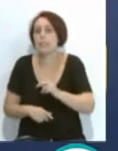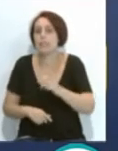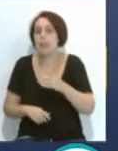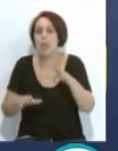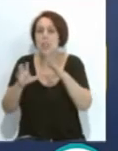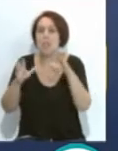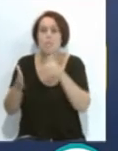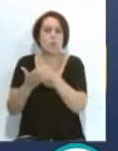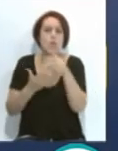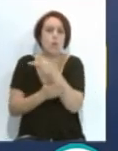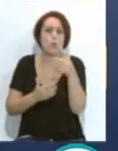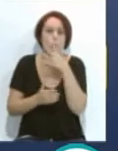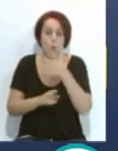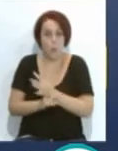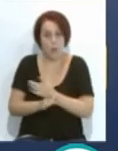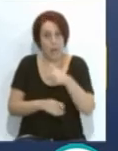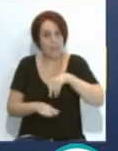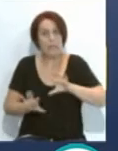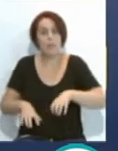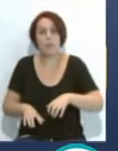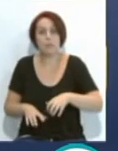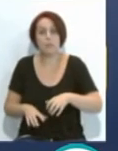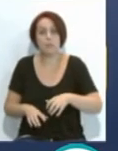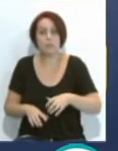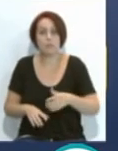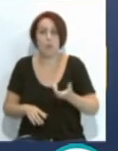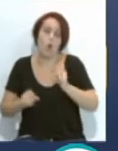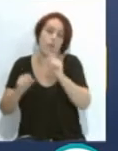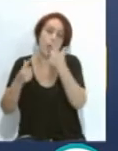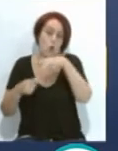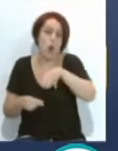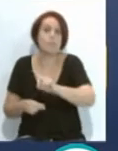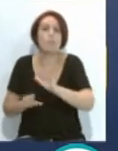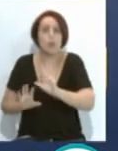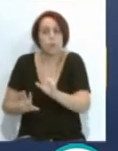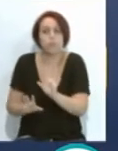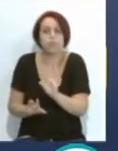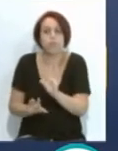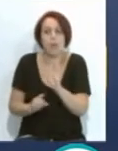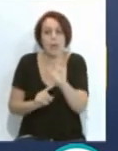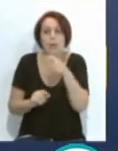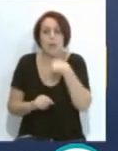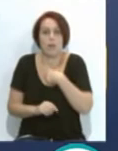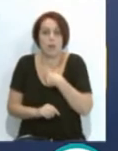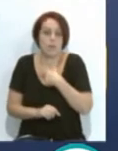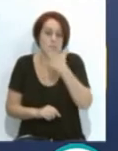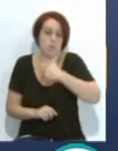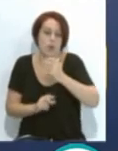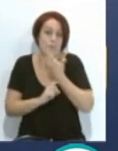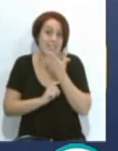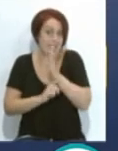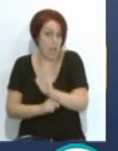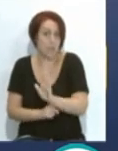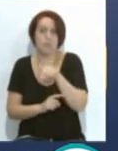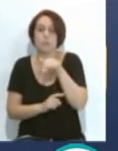10 millones de euros por jugadores del Cádiz. Esas no han sido en firme, pero han sido supuestas porque los representantes en